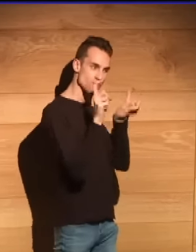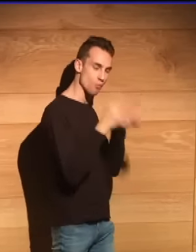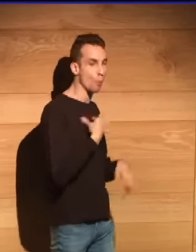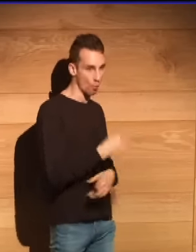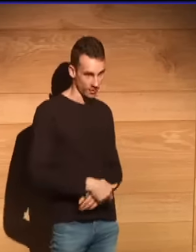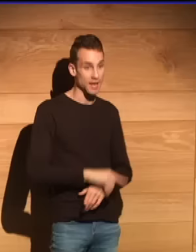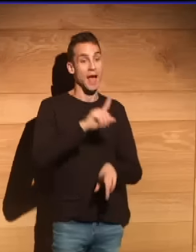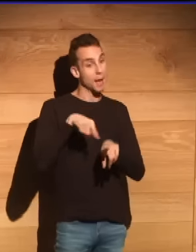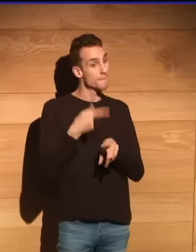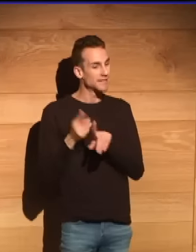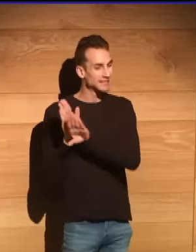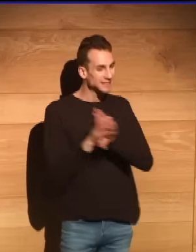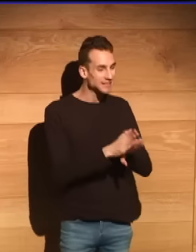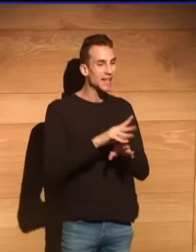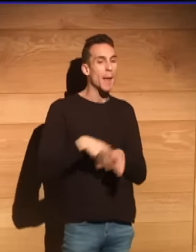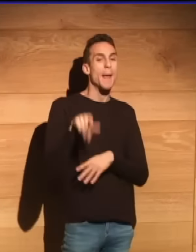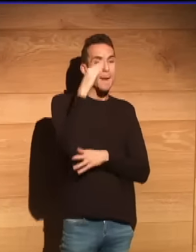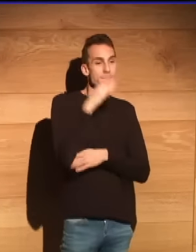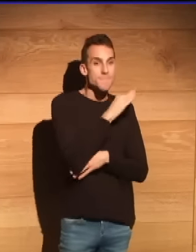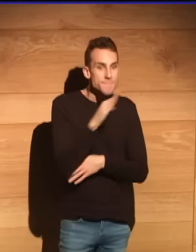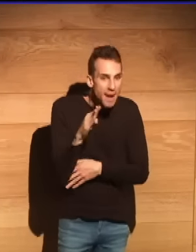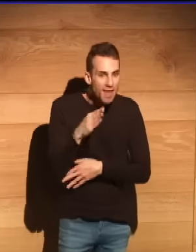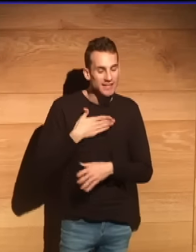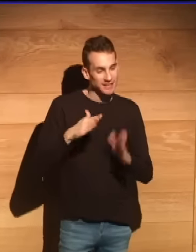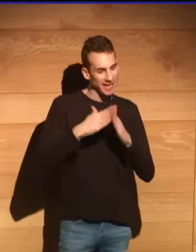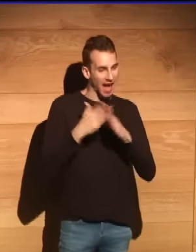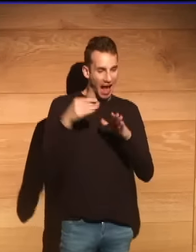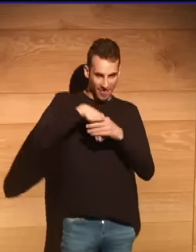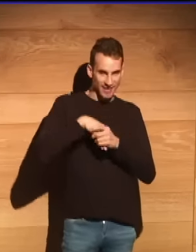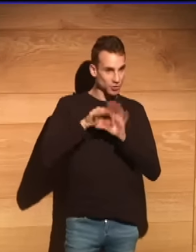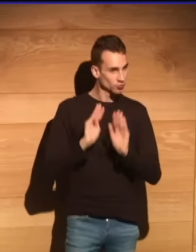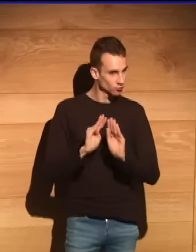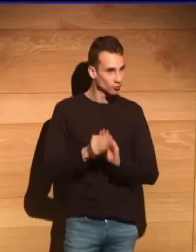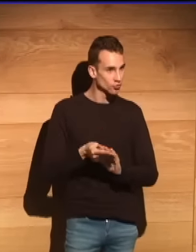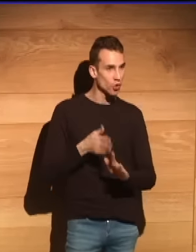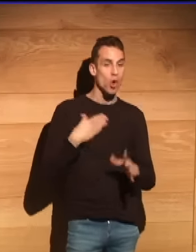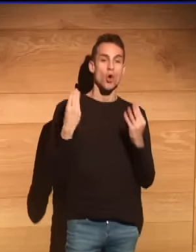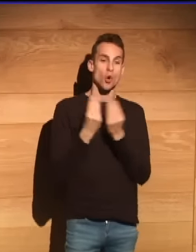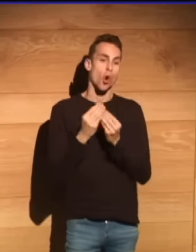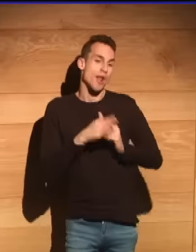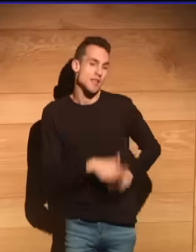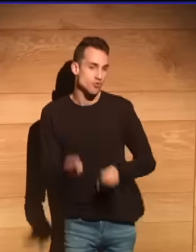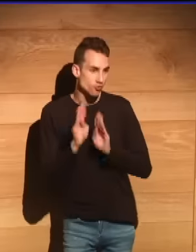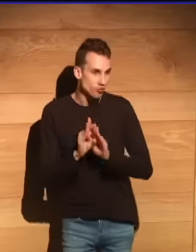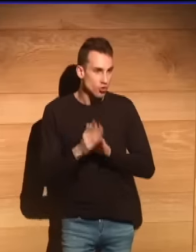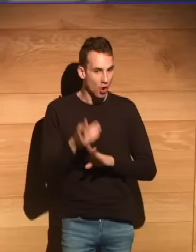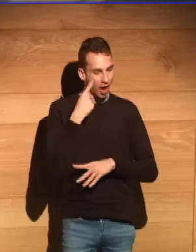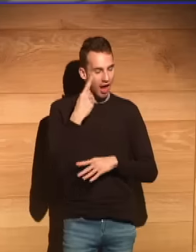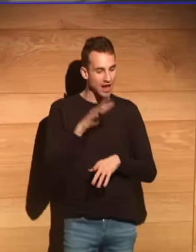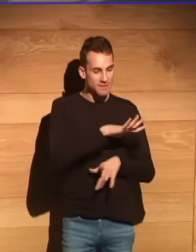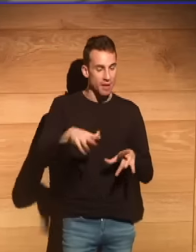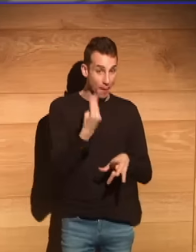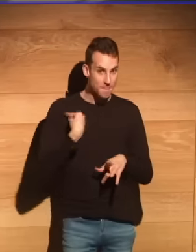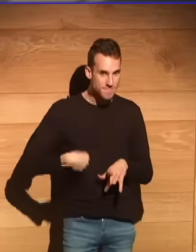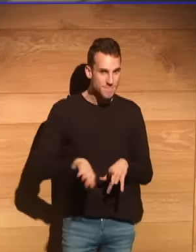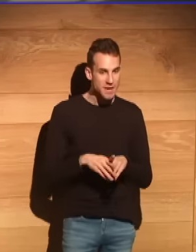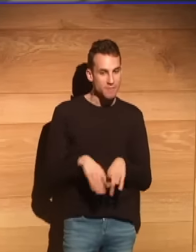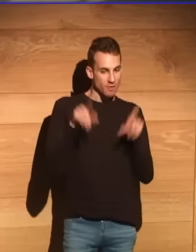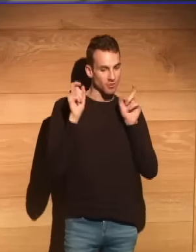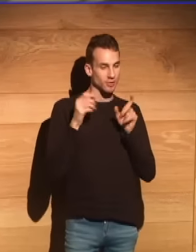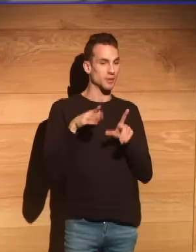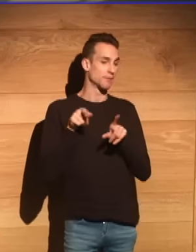ayudar a sus hijos en las tareas escolares del hogar, que además han estado conviviendo, como decíamos antes, en el mismo espacio, porque tampoco los padres